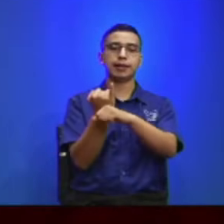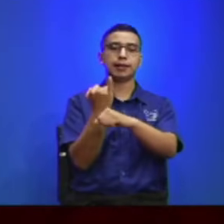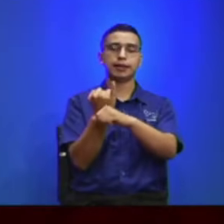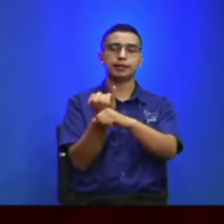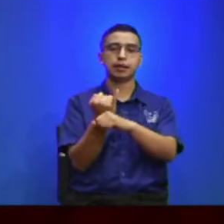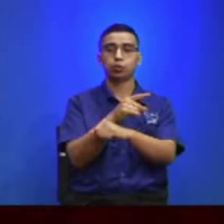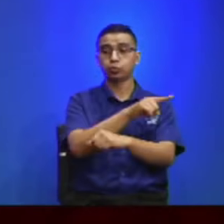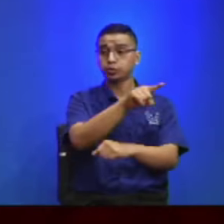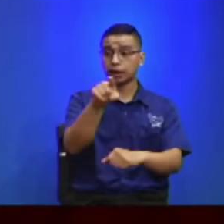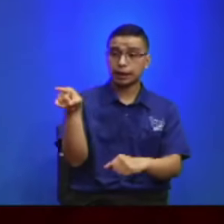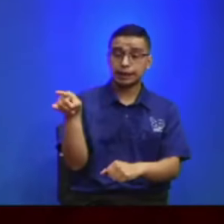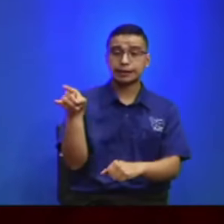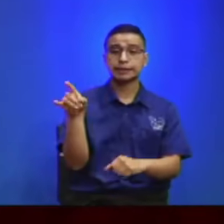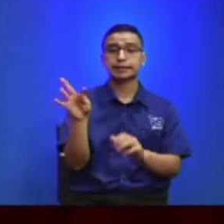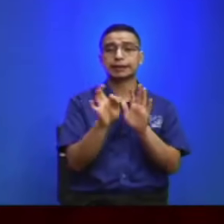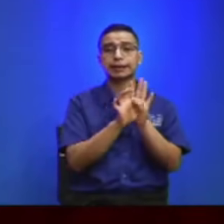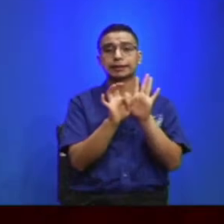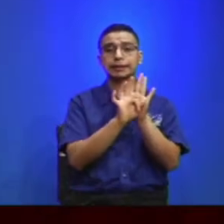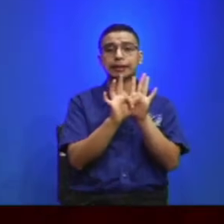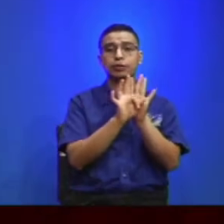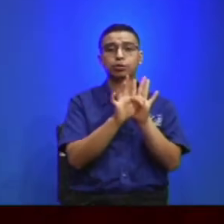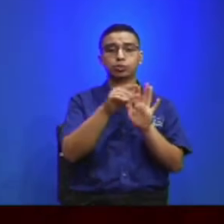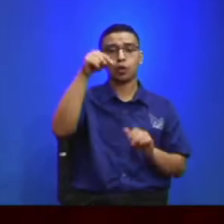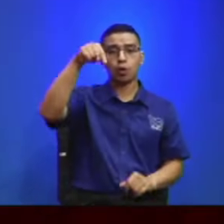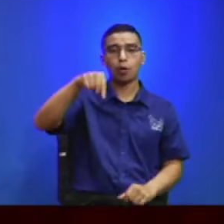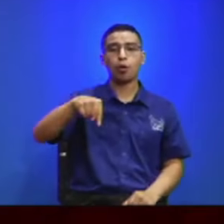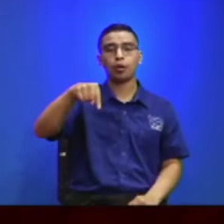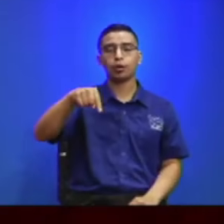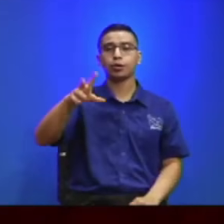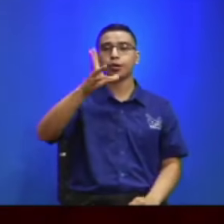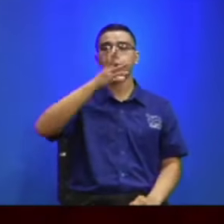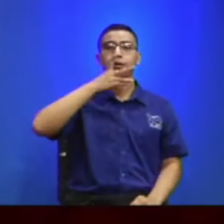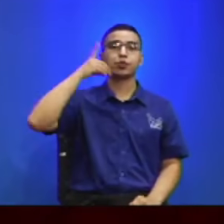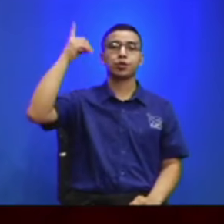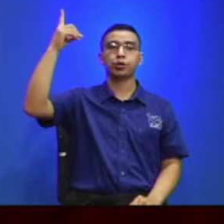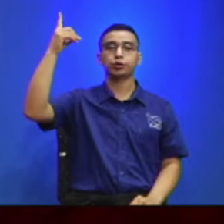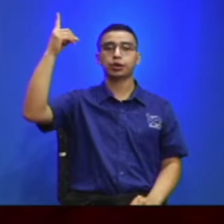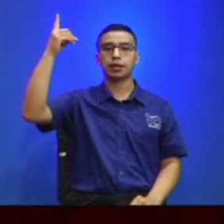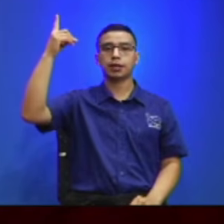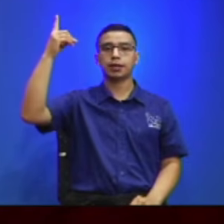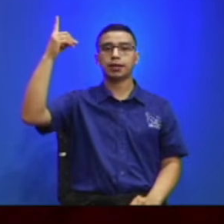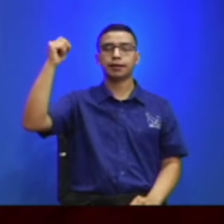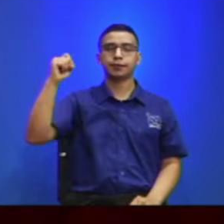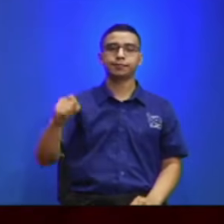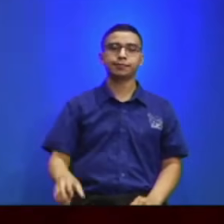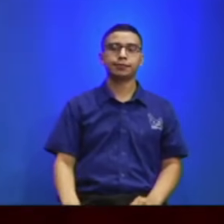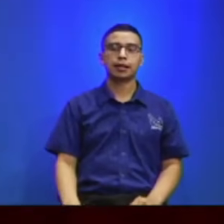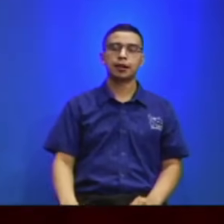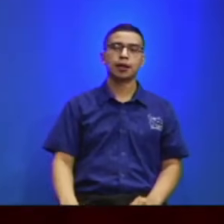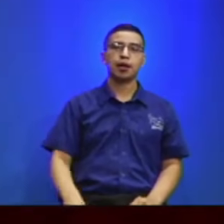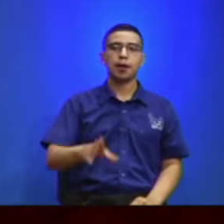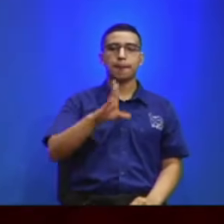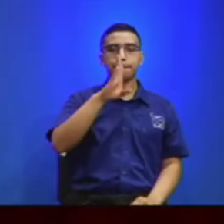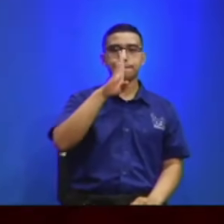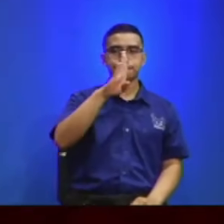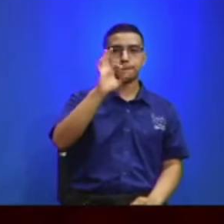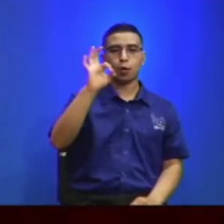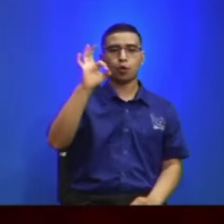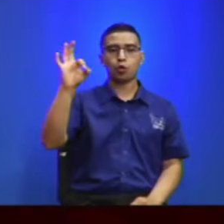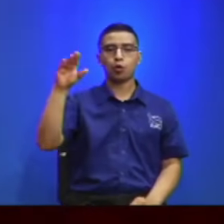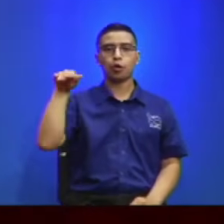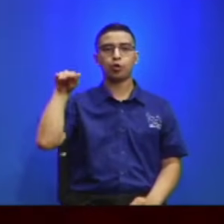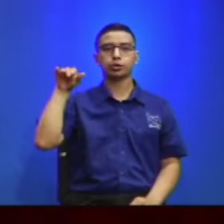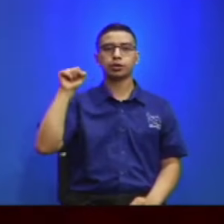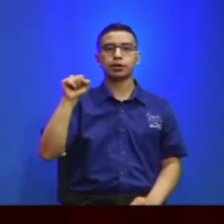hoy lo sustituyó voces figura de cristo nosotros siempre siempre siempre